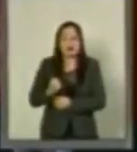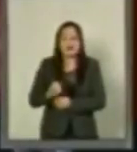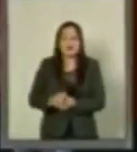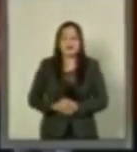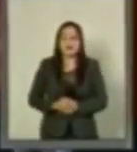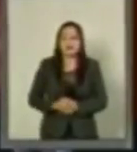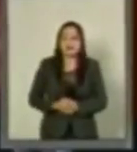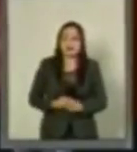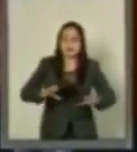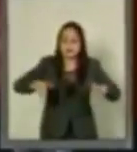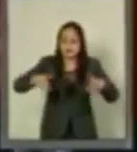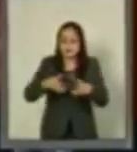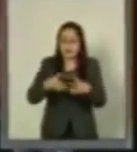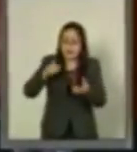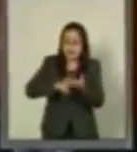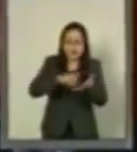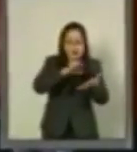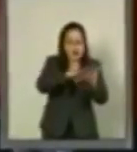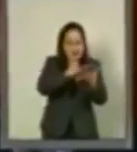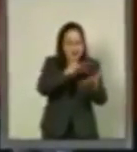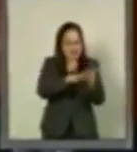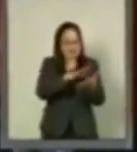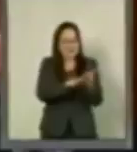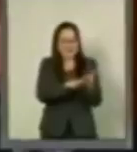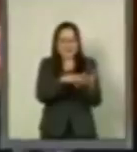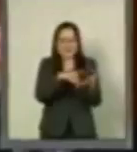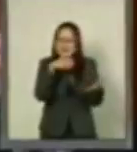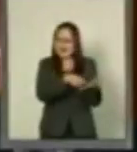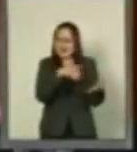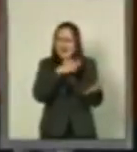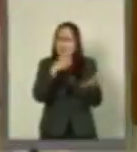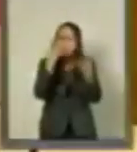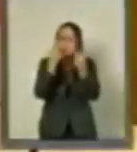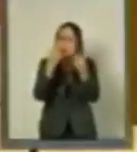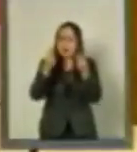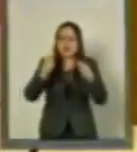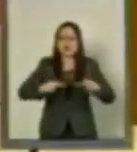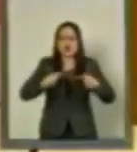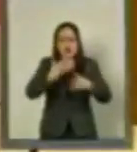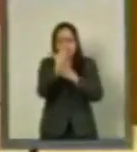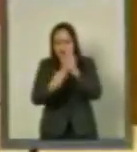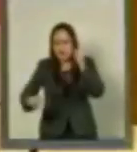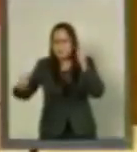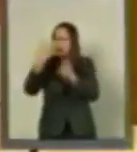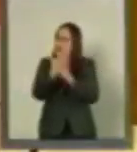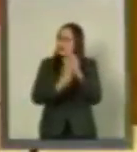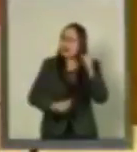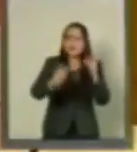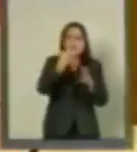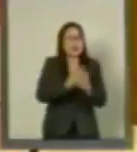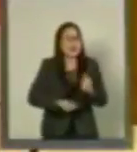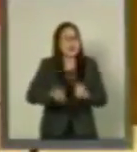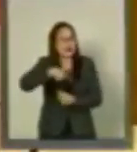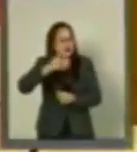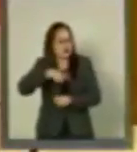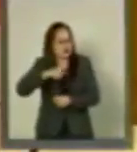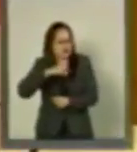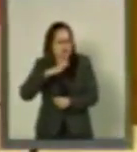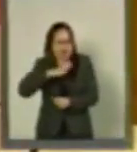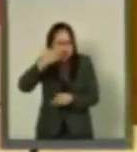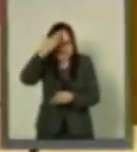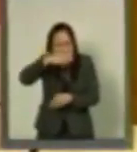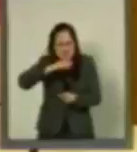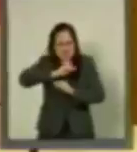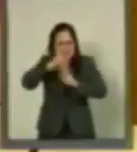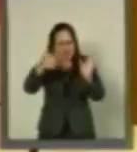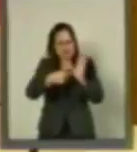en los centros de reclusión se han dado un sinfín de fugas, de las cuales no tenemos claridad